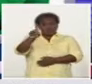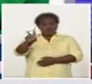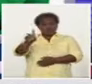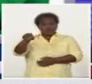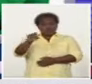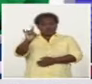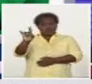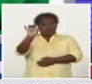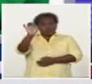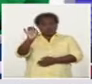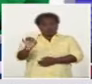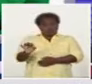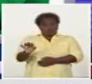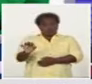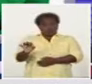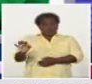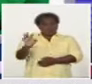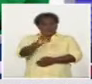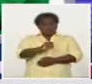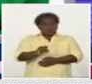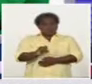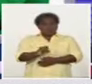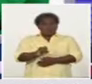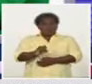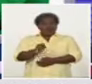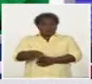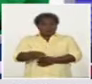12,9% de toda la pandemia.